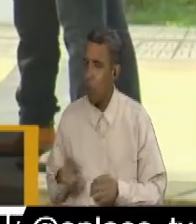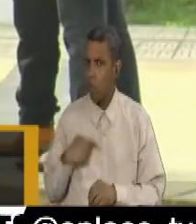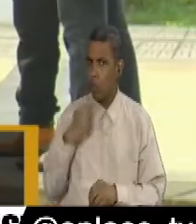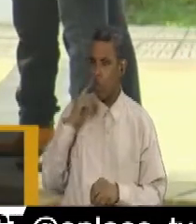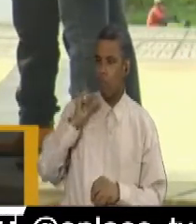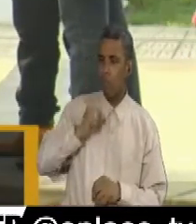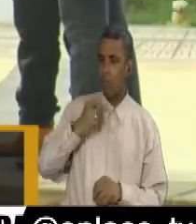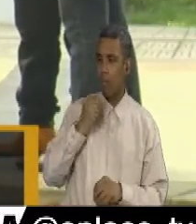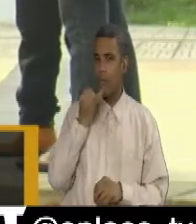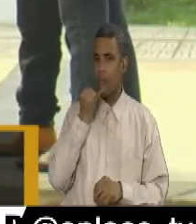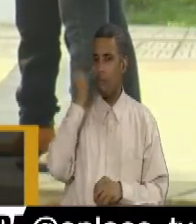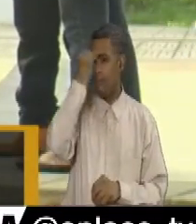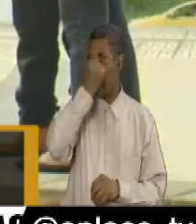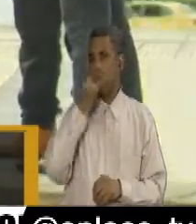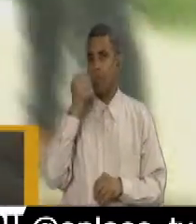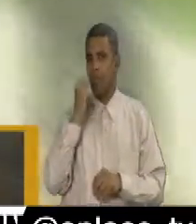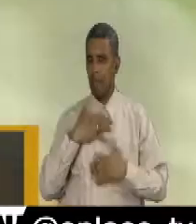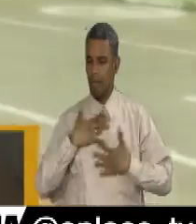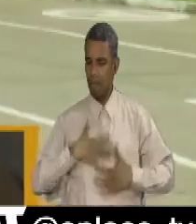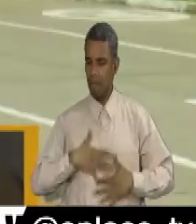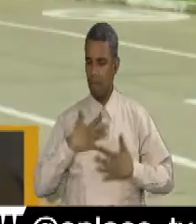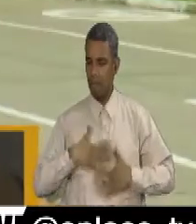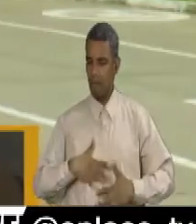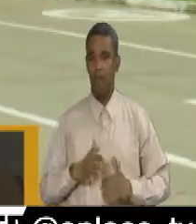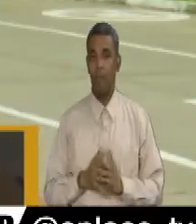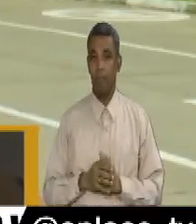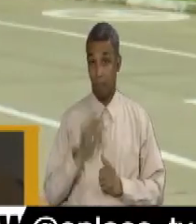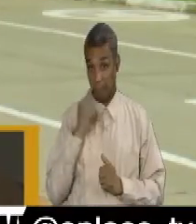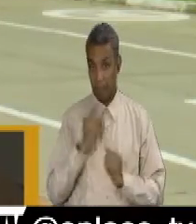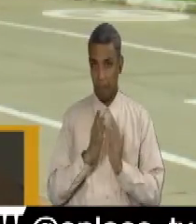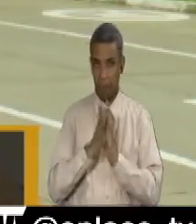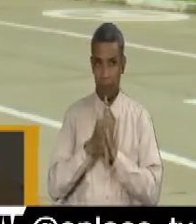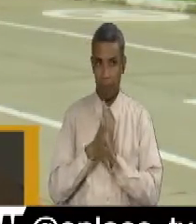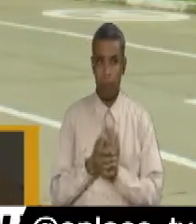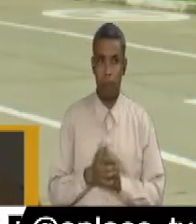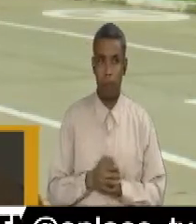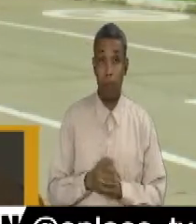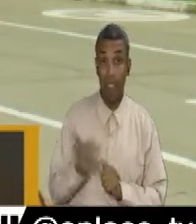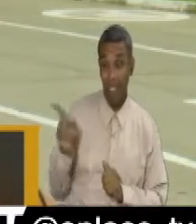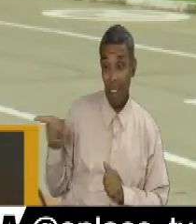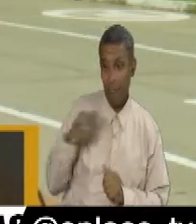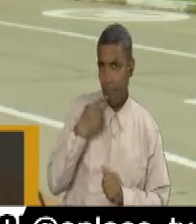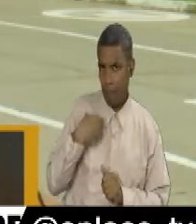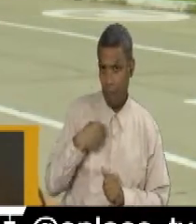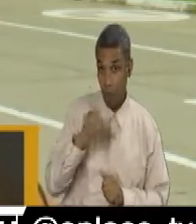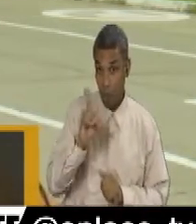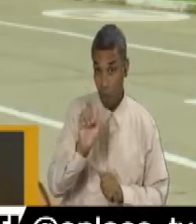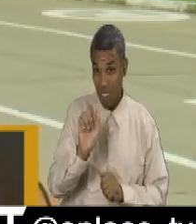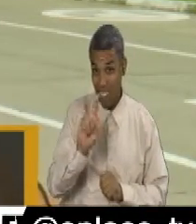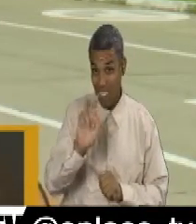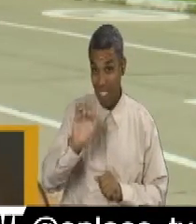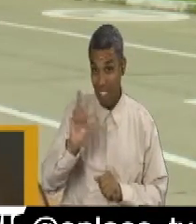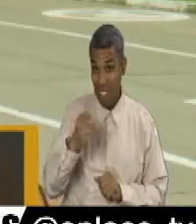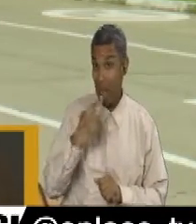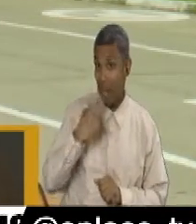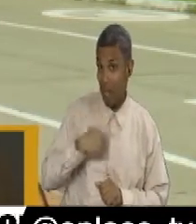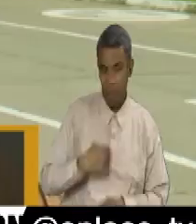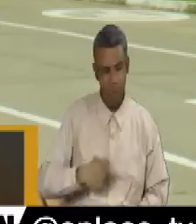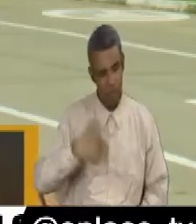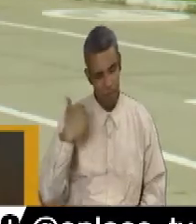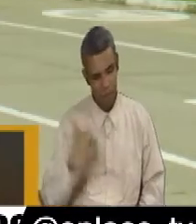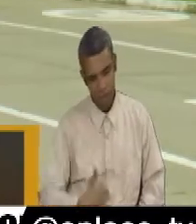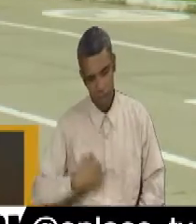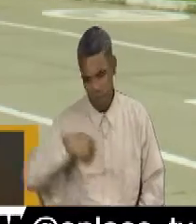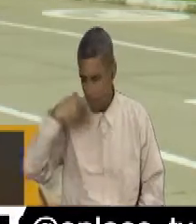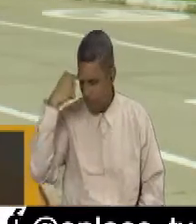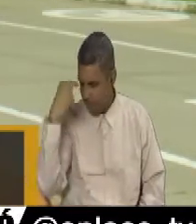precisamente para defender los derechos humanos. Bueno, David es un hombre optimista. David, yo